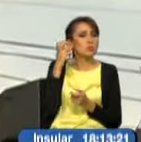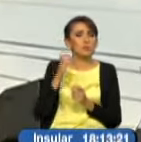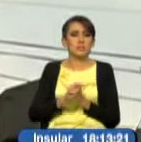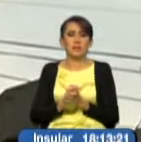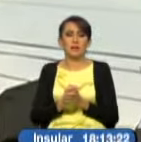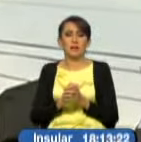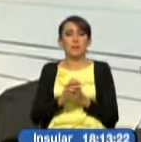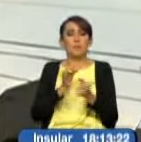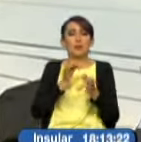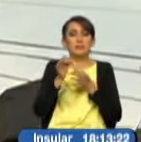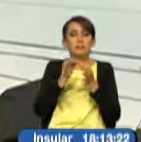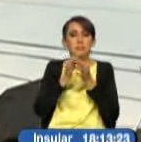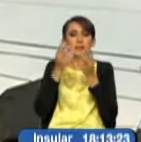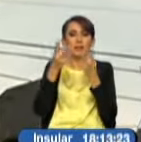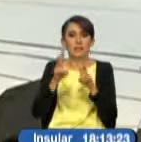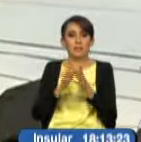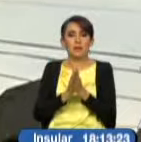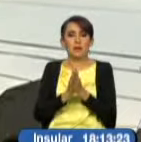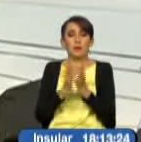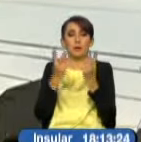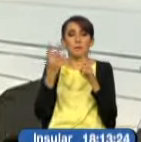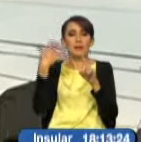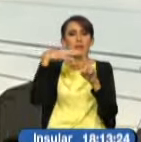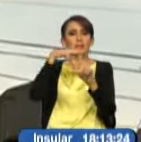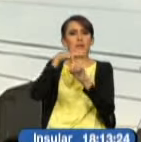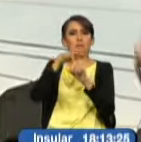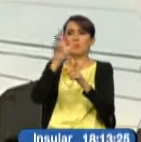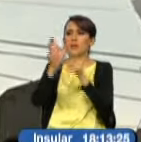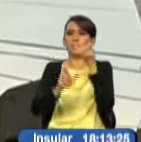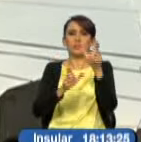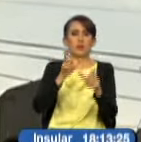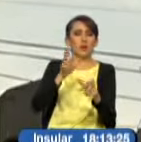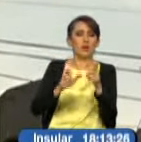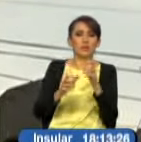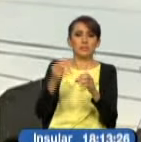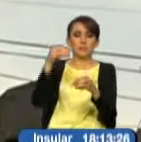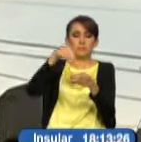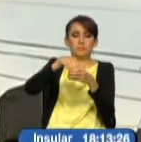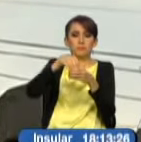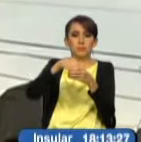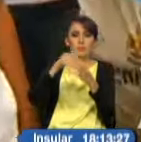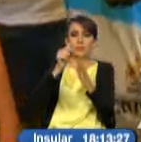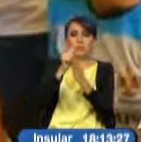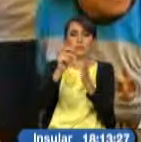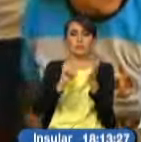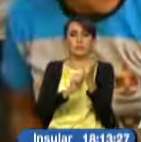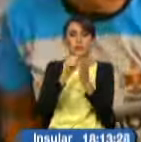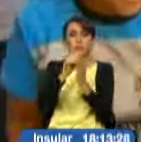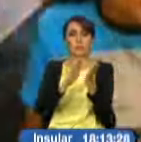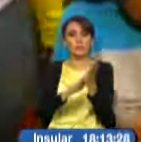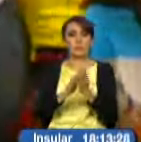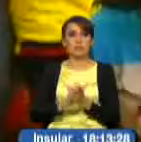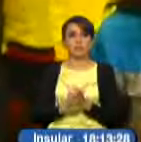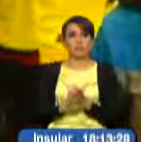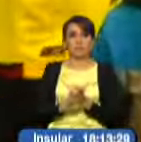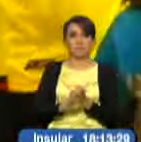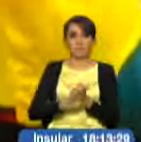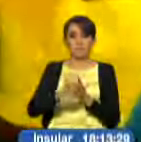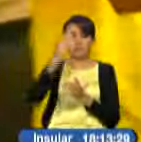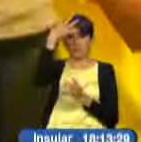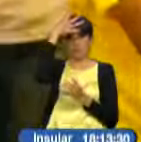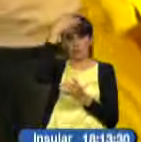escuchar y sobre todo para incluir a todos los hermanos dentro de un proyecto. Jorge Glass, binomio de